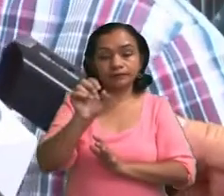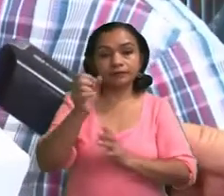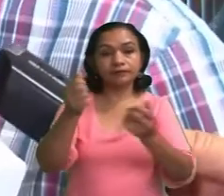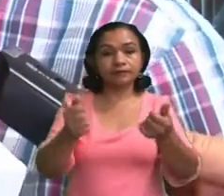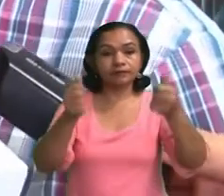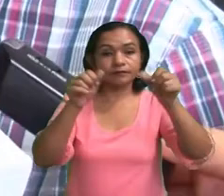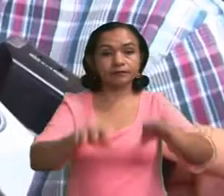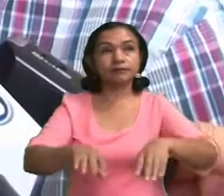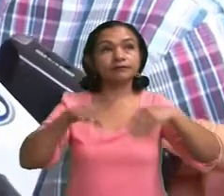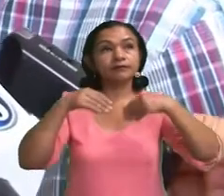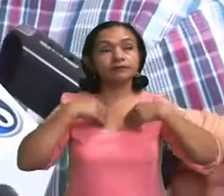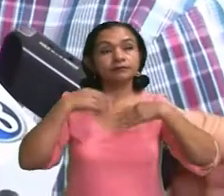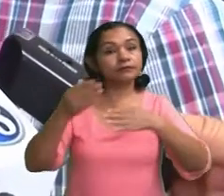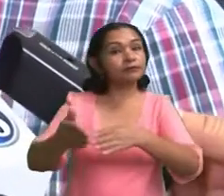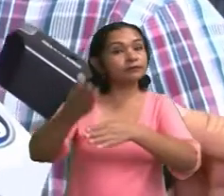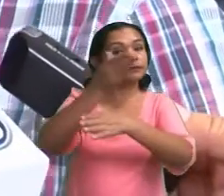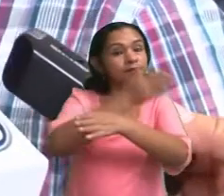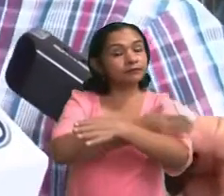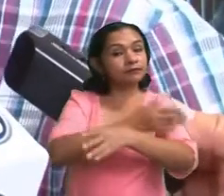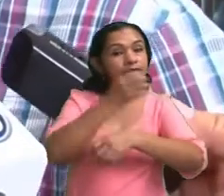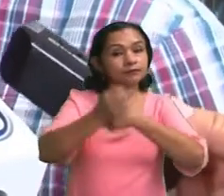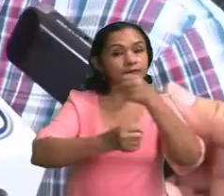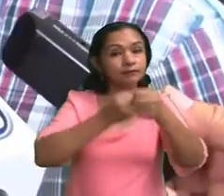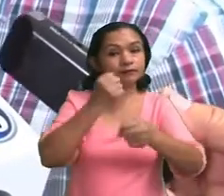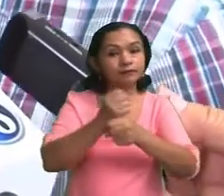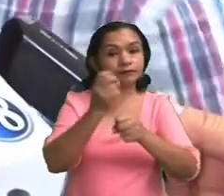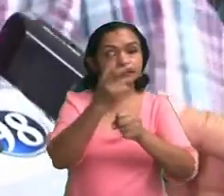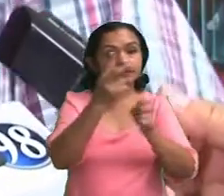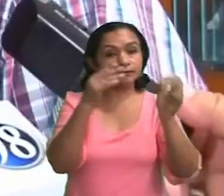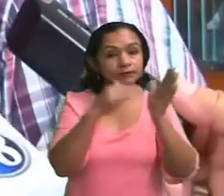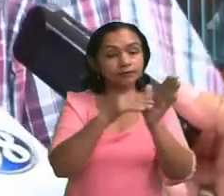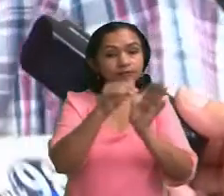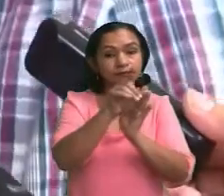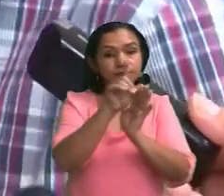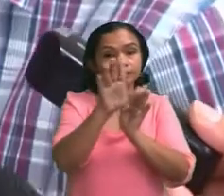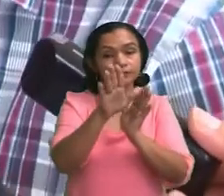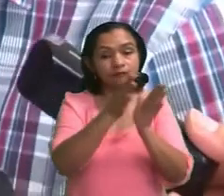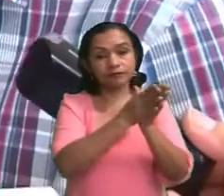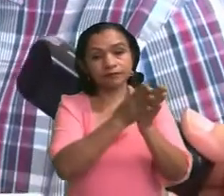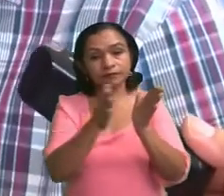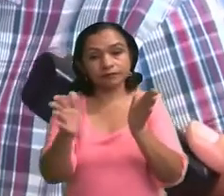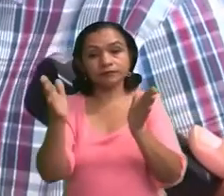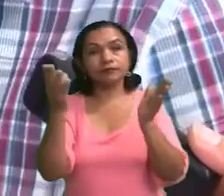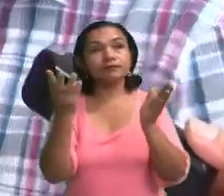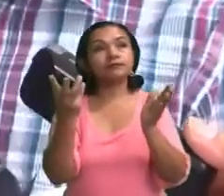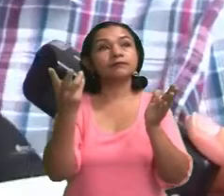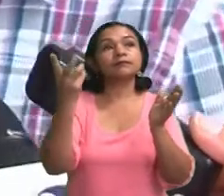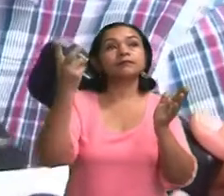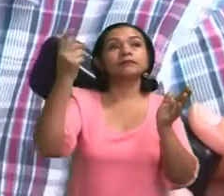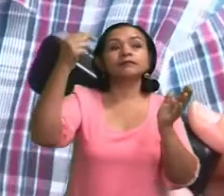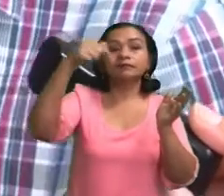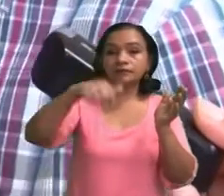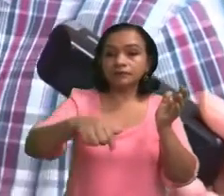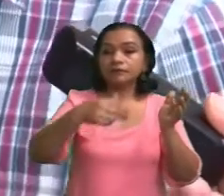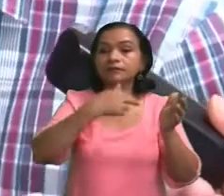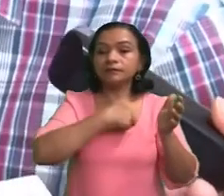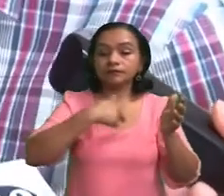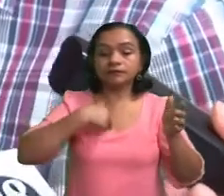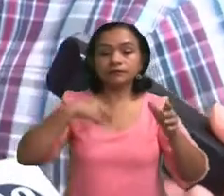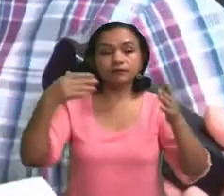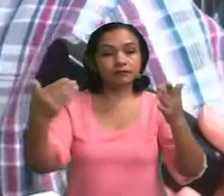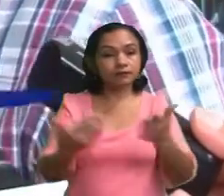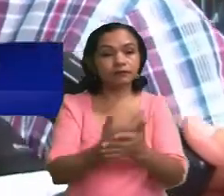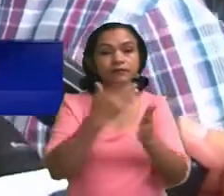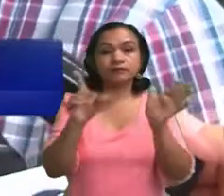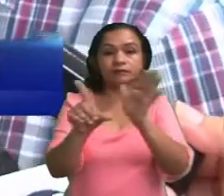hace bastante rato, estamos hablando del año 2015, del 2015 a esta fecha, se aprobaron nueva